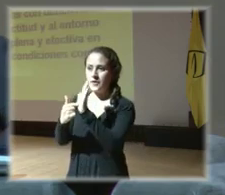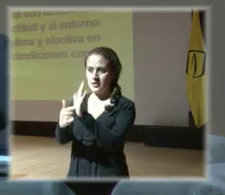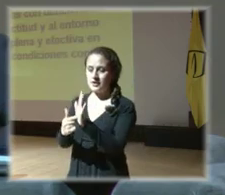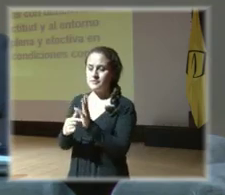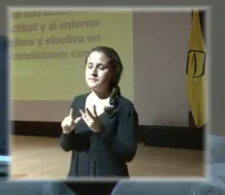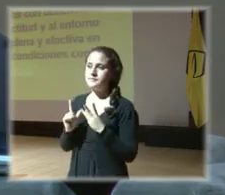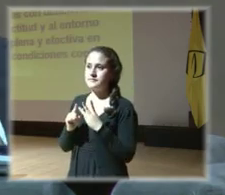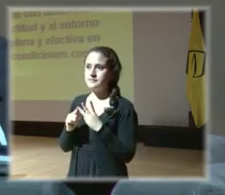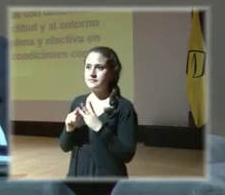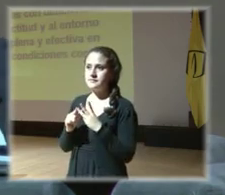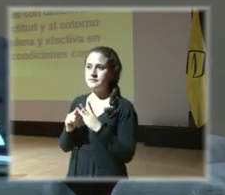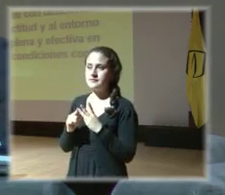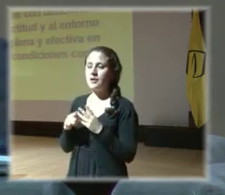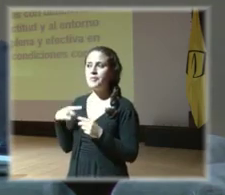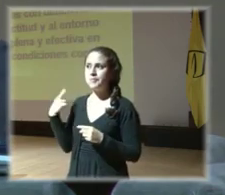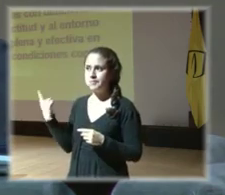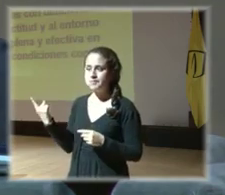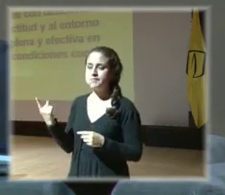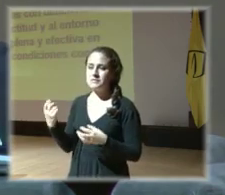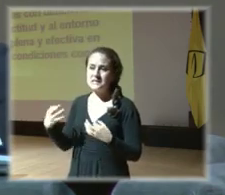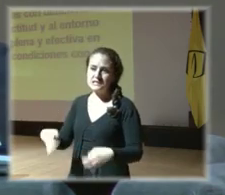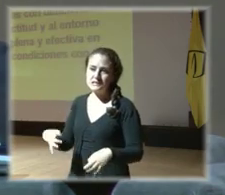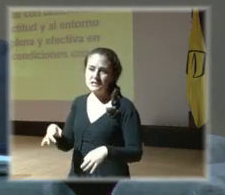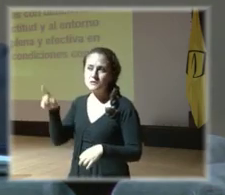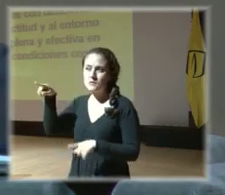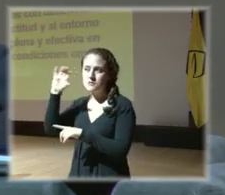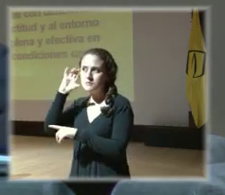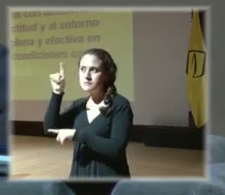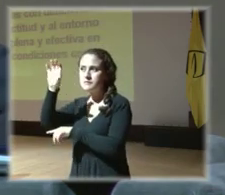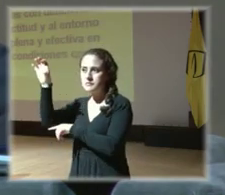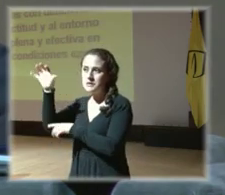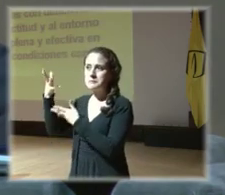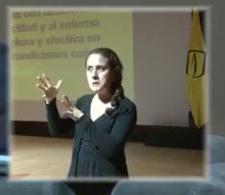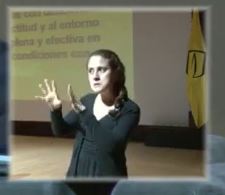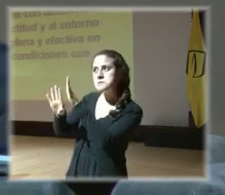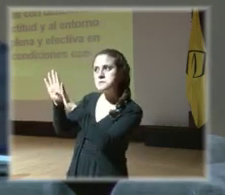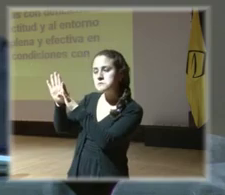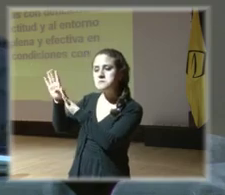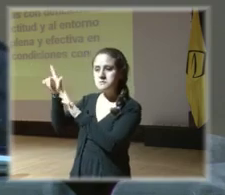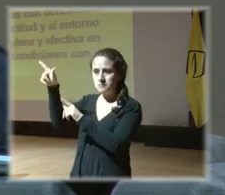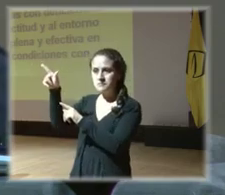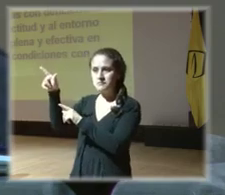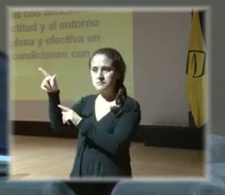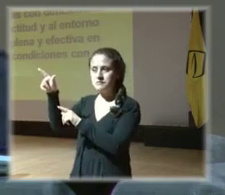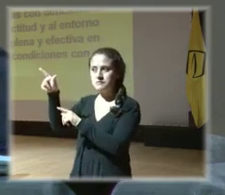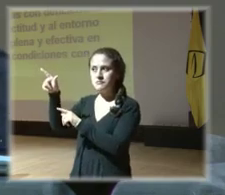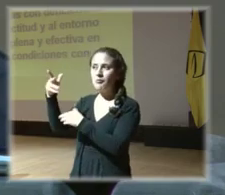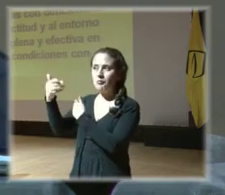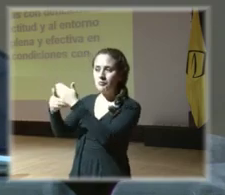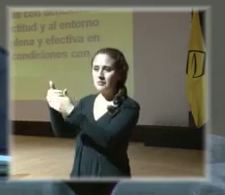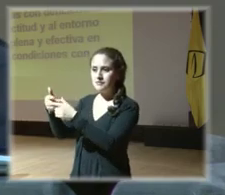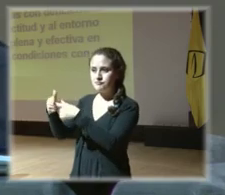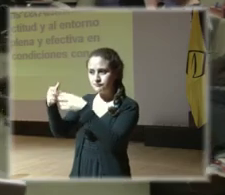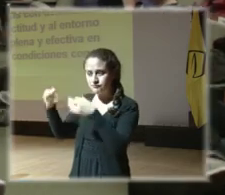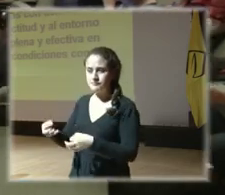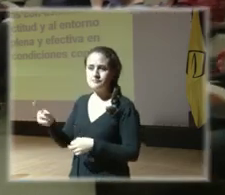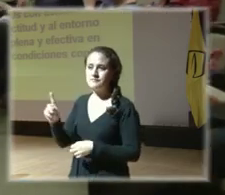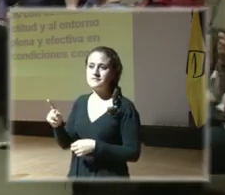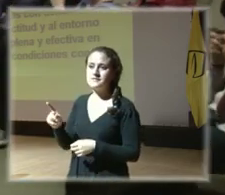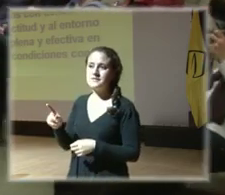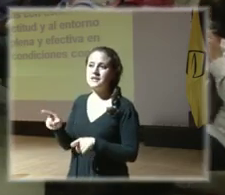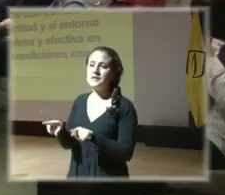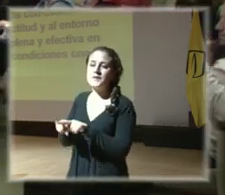forma está incipiente en algunos países más o menos avanzados, pero que es un poco dudoso. Y es un